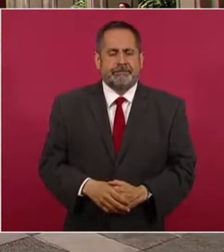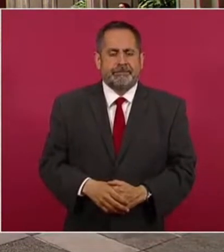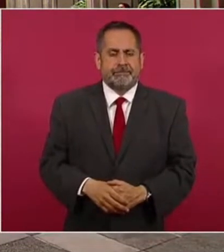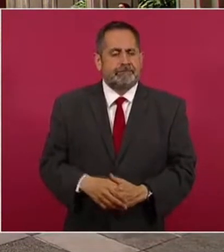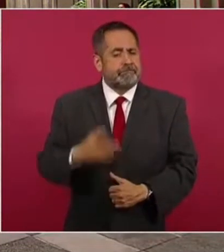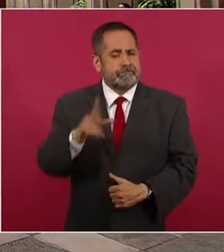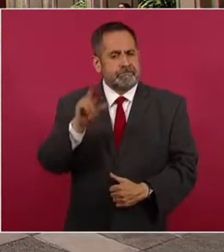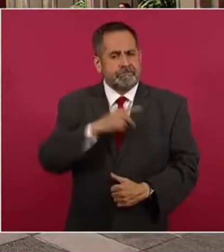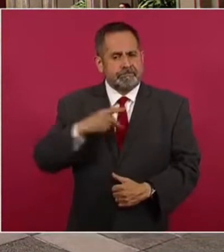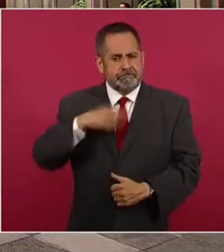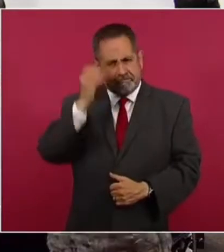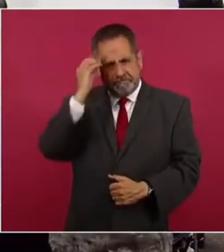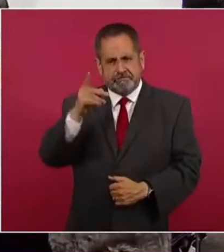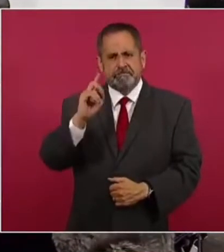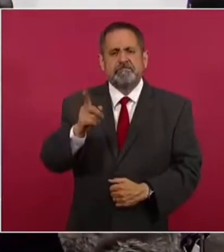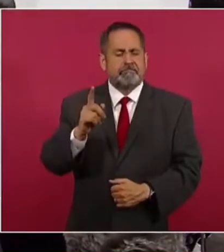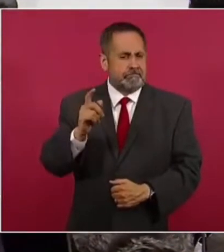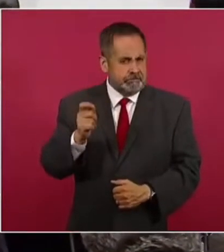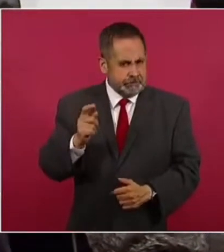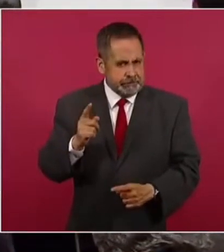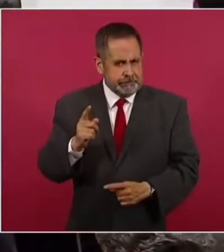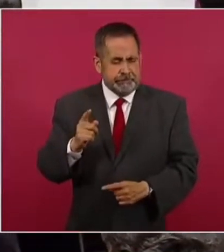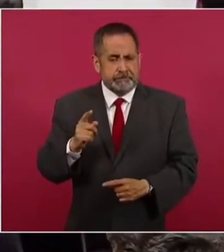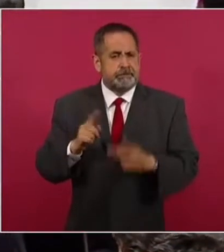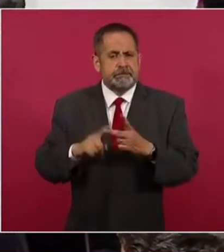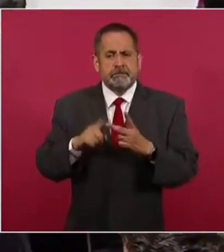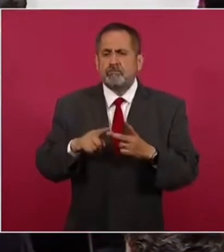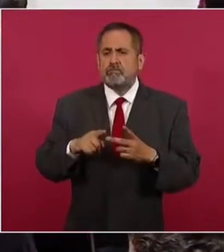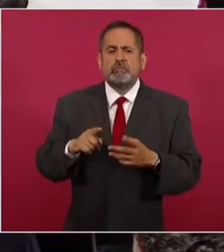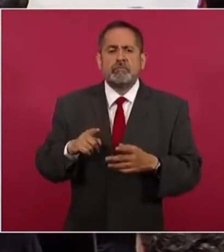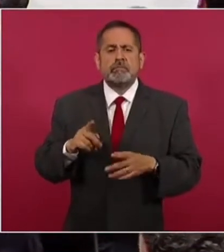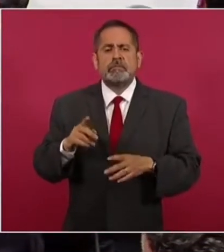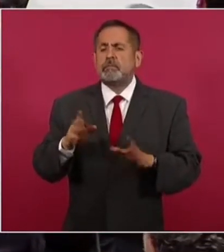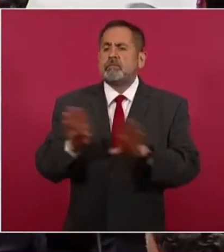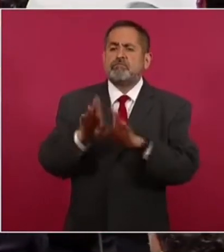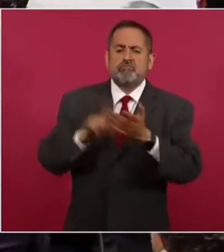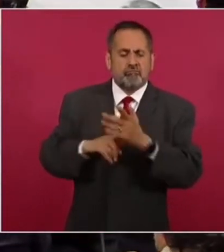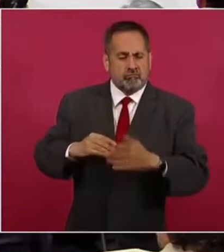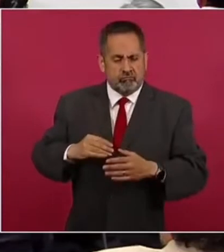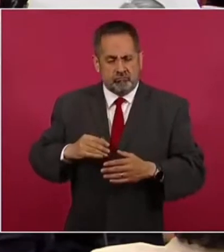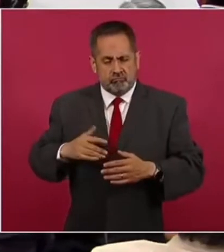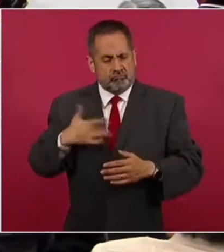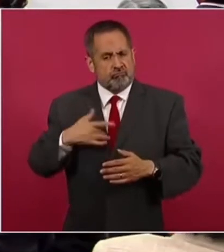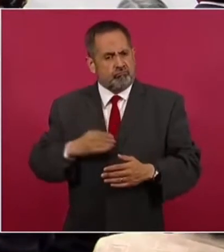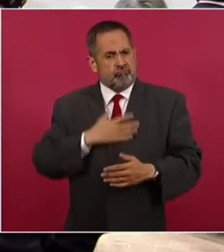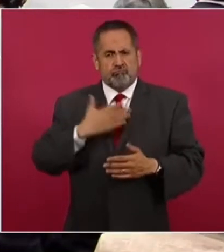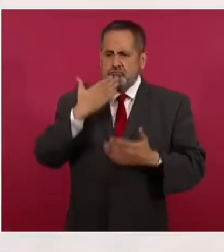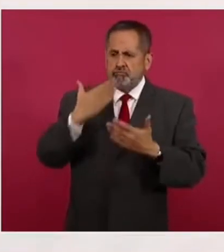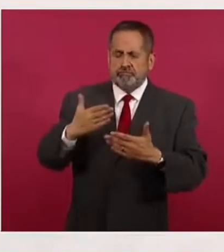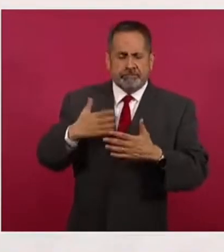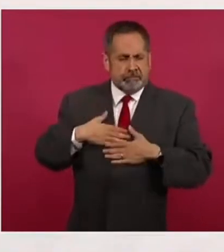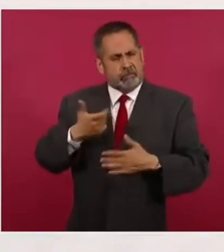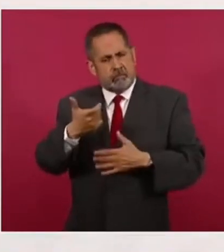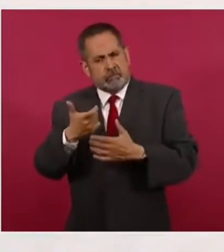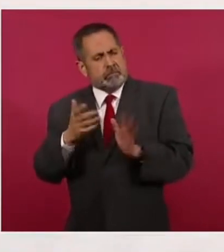Y no olvidar que se debe buscar el bienestar material y también el bienestar del